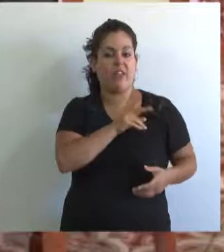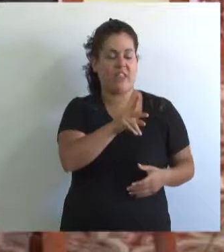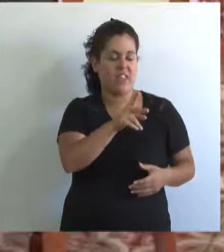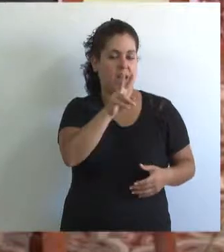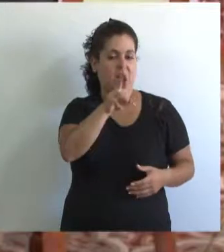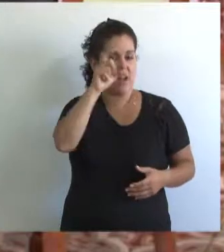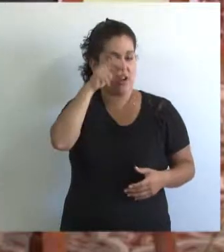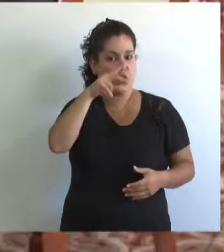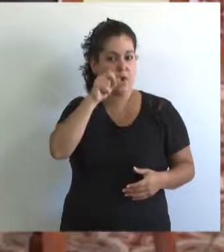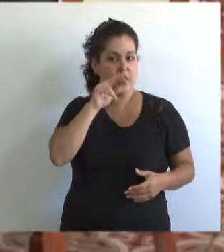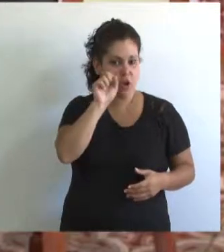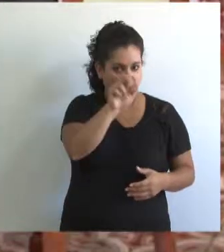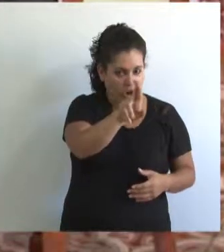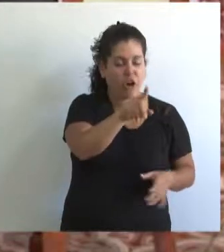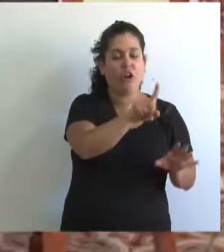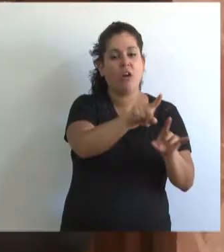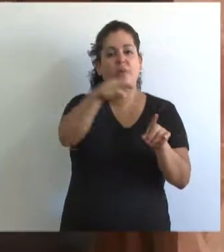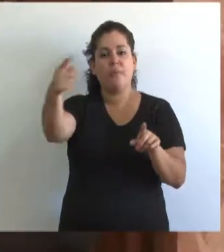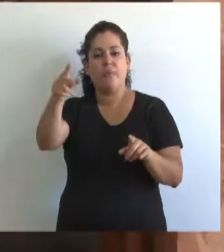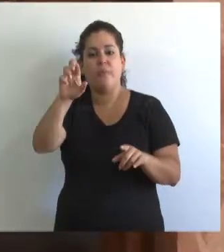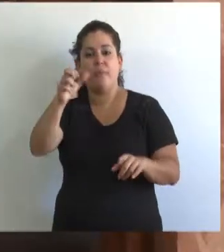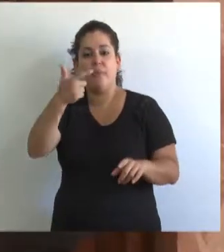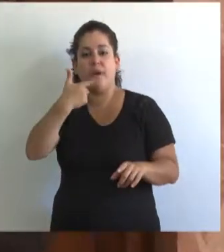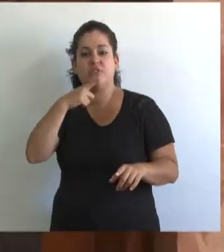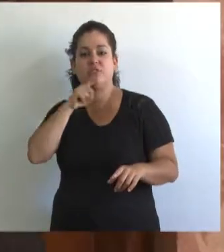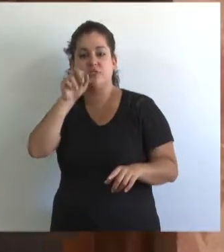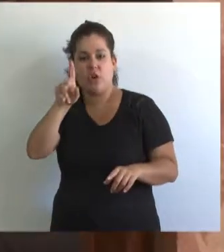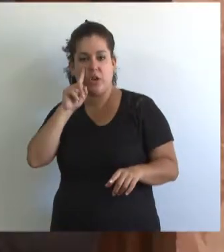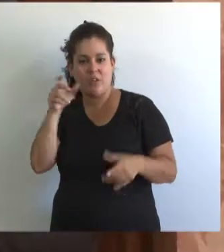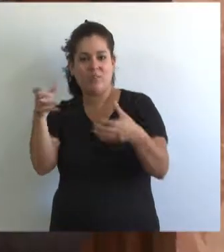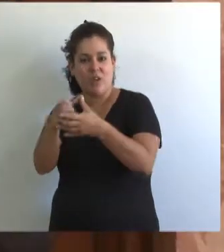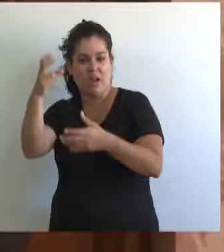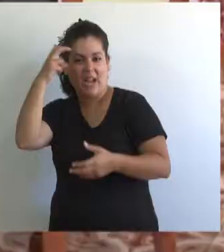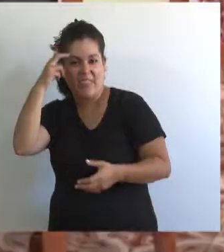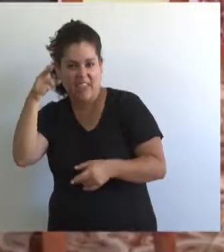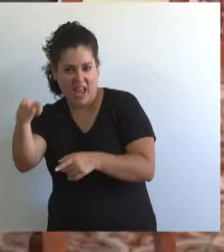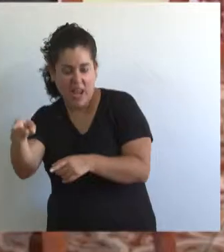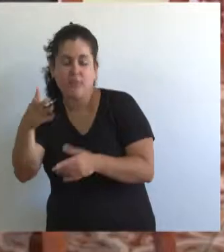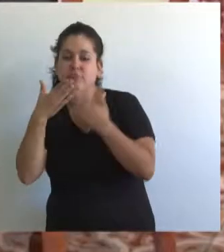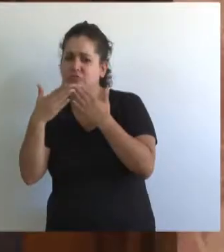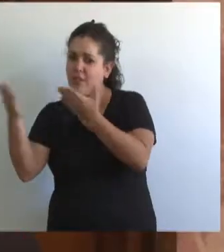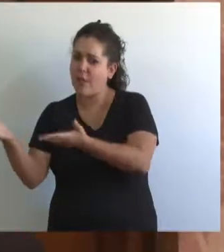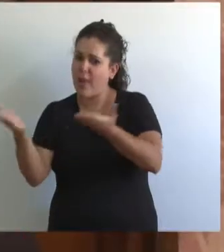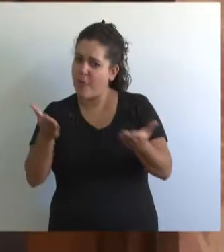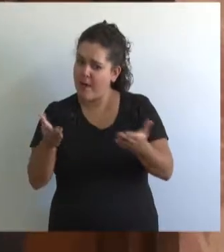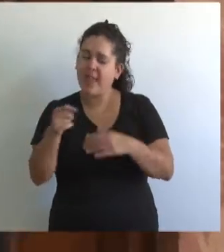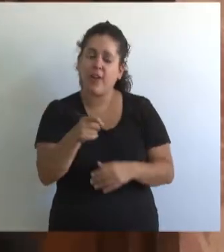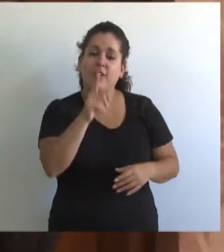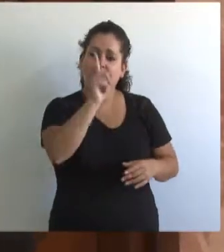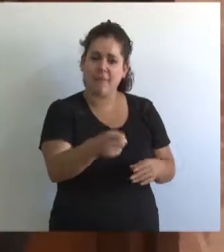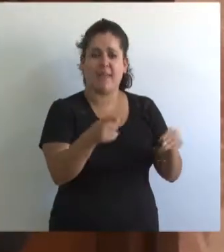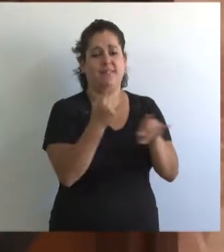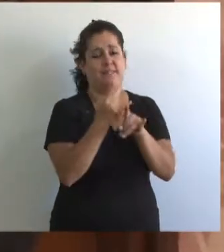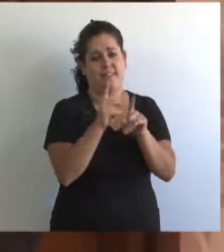Renovador. Igualmente. Y Luis Pastori, Misiones, Unión Cívica Radical. Gracias por acompañarnos. También lo hacemos,